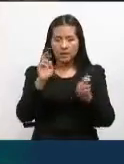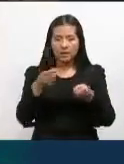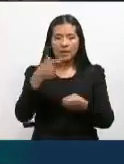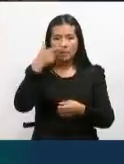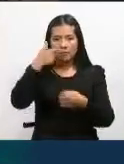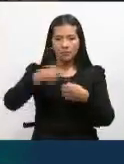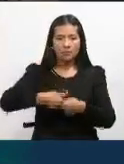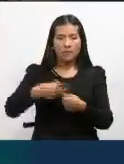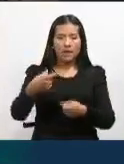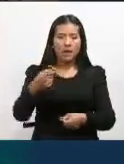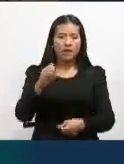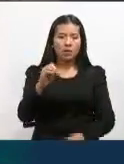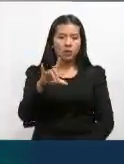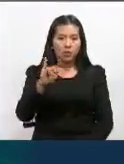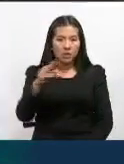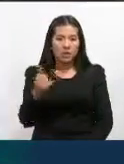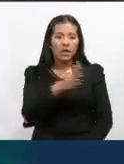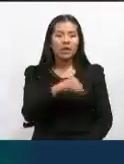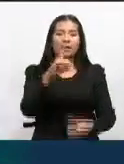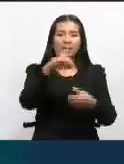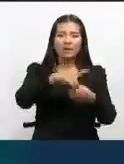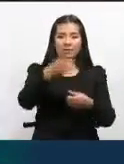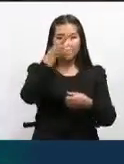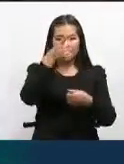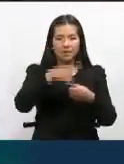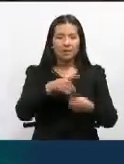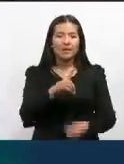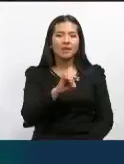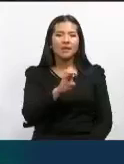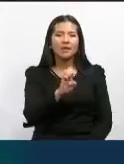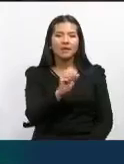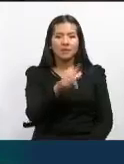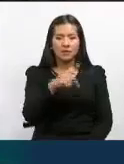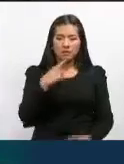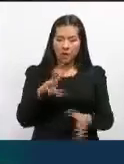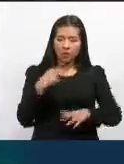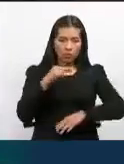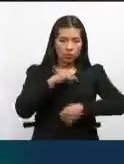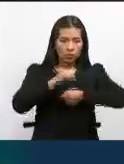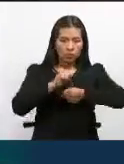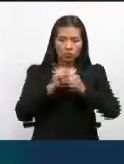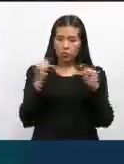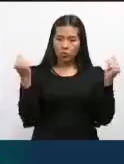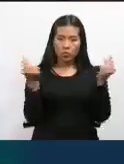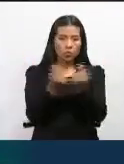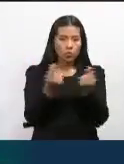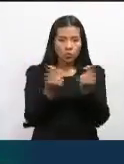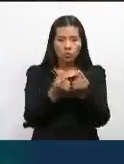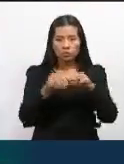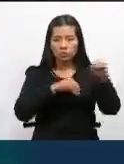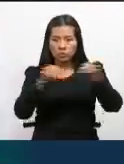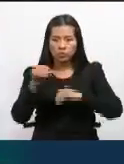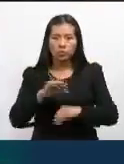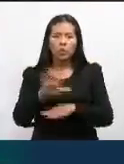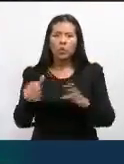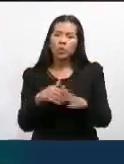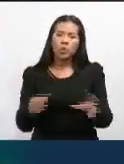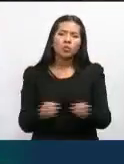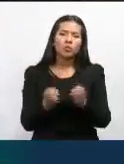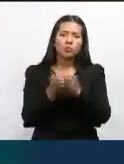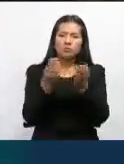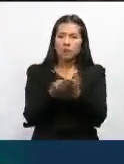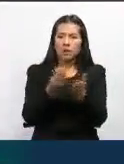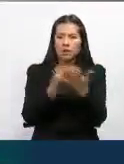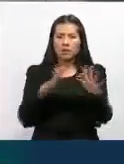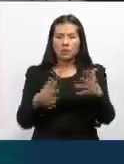diesel en trabajos conjuntos que se ayuda adelante con un valor aproximado casi de 2 millones